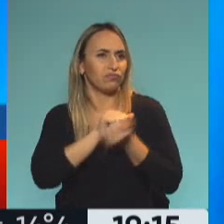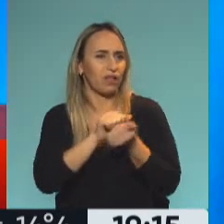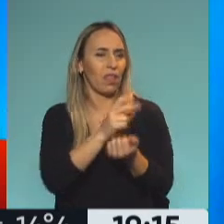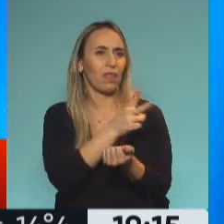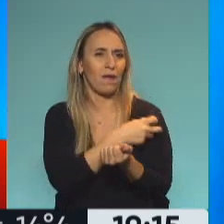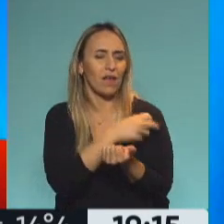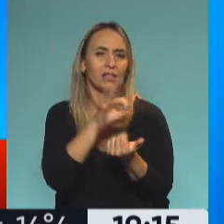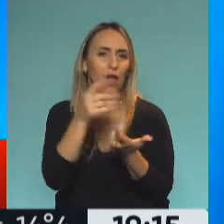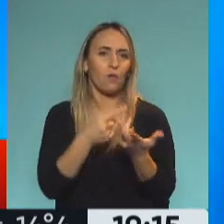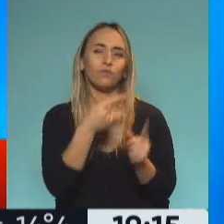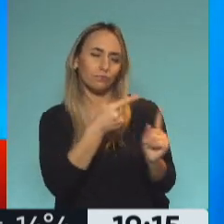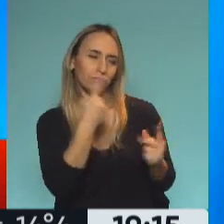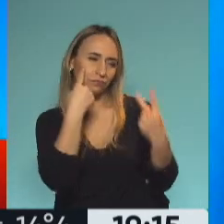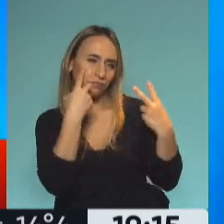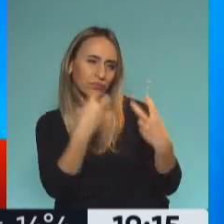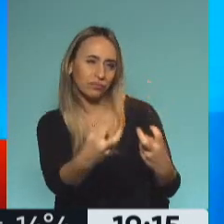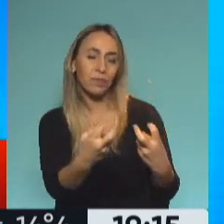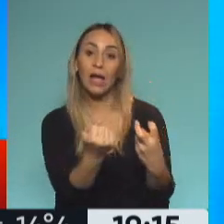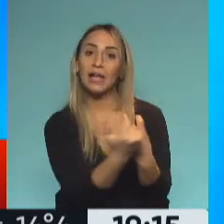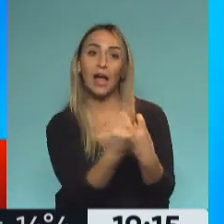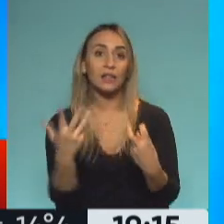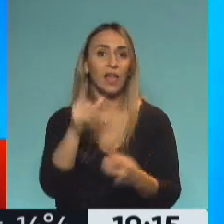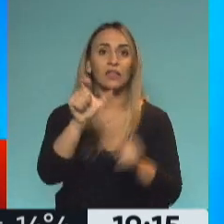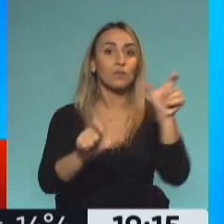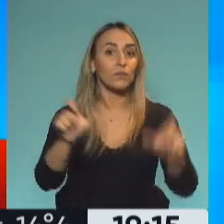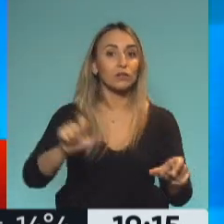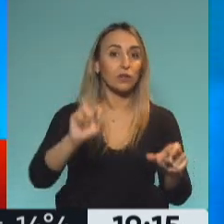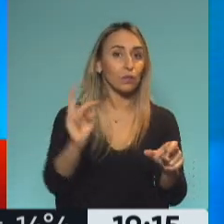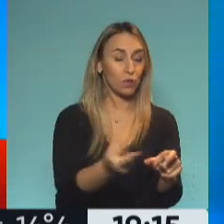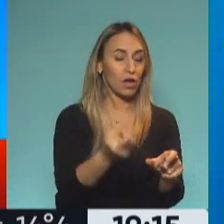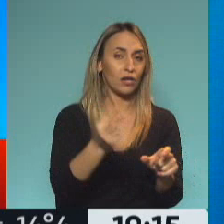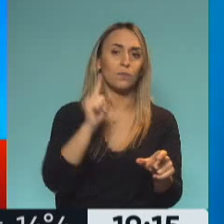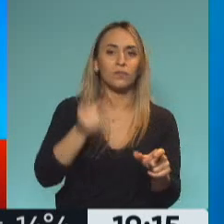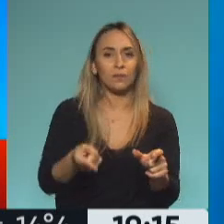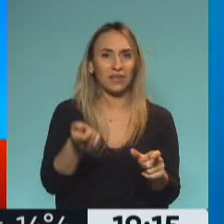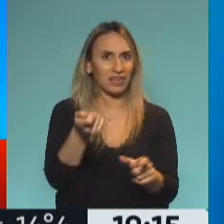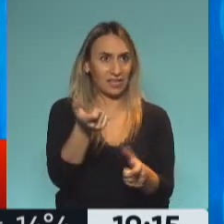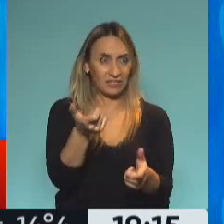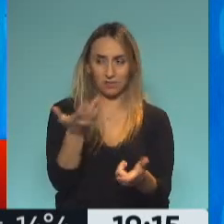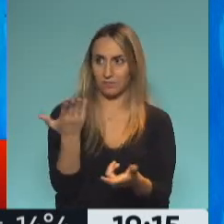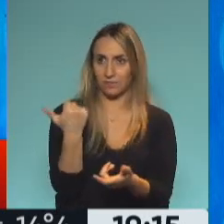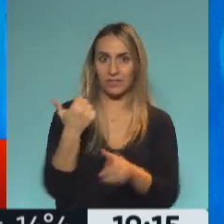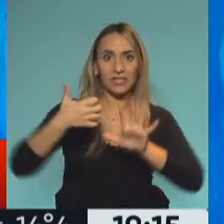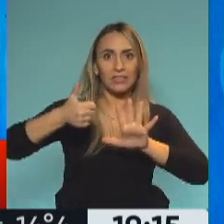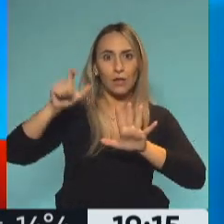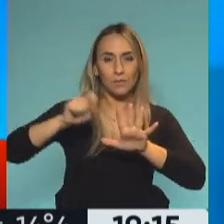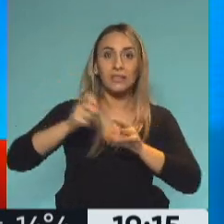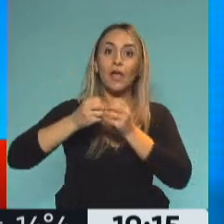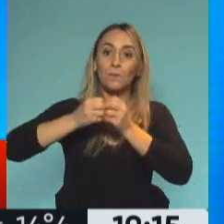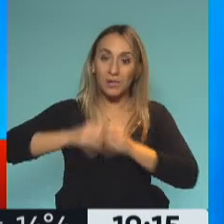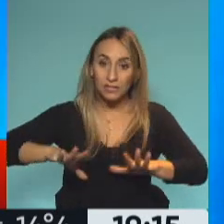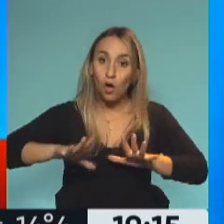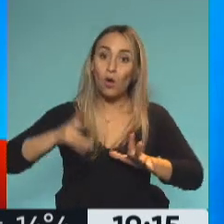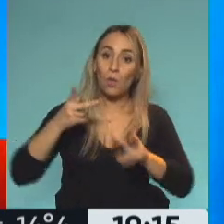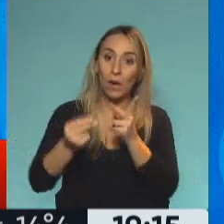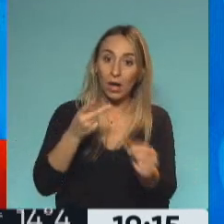un análisis con respecto a los fallecidos, pero también hablemos a casi 6 meses, ¿no?, del plan de vacunación, de empezar a aplicar